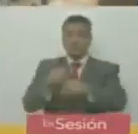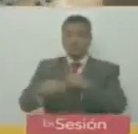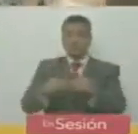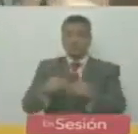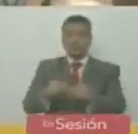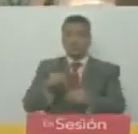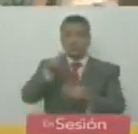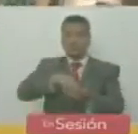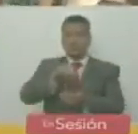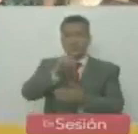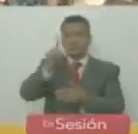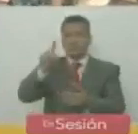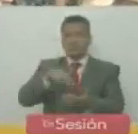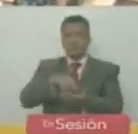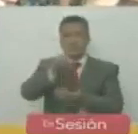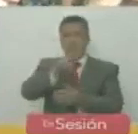parlamentario